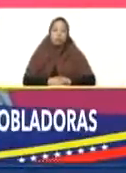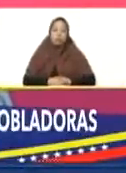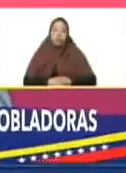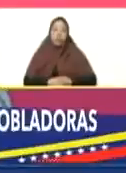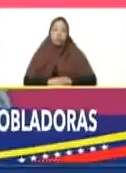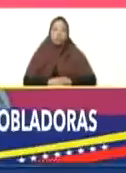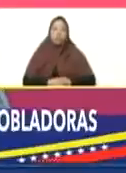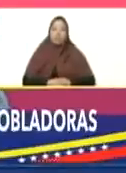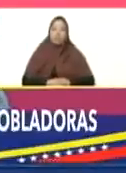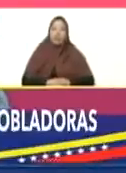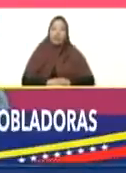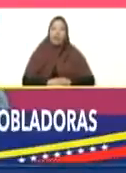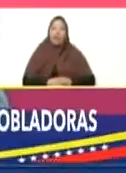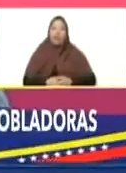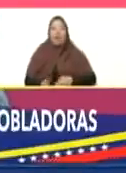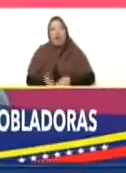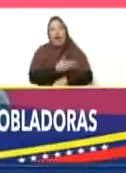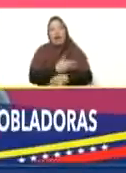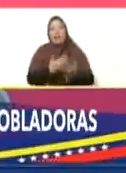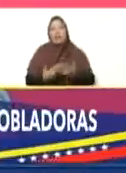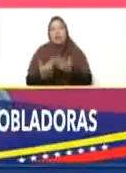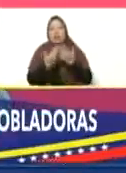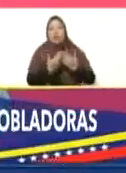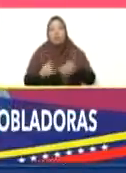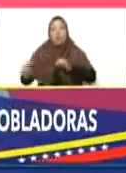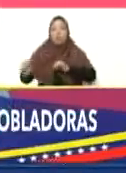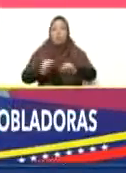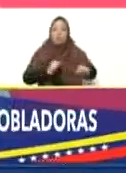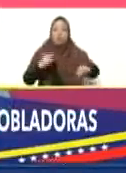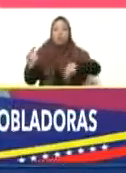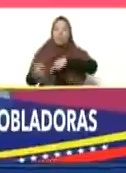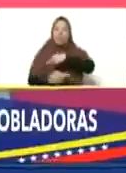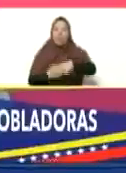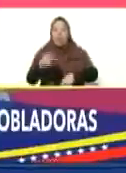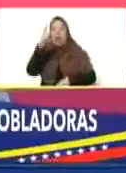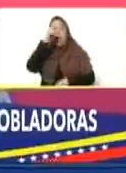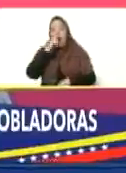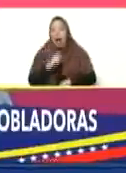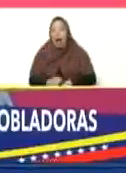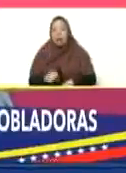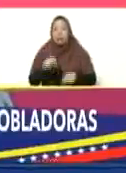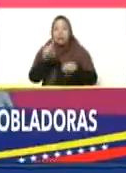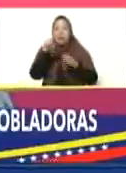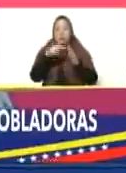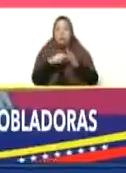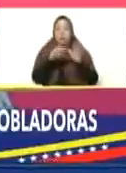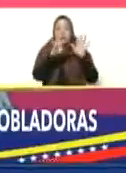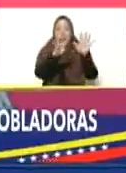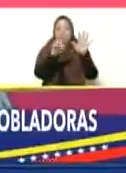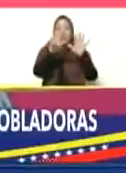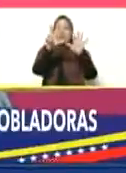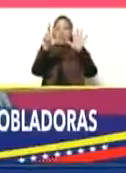al principio del movimiento estudiantil revolucionario de los años 70 un gran aprendizaje